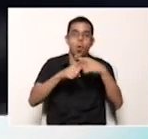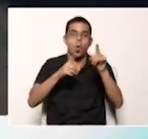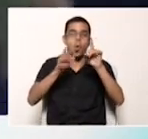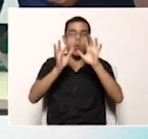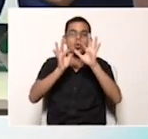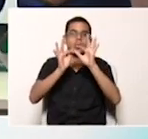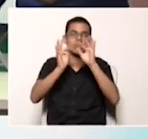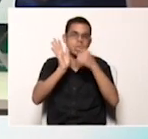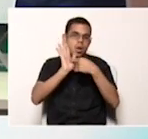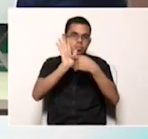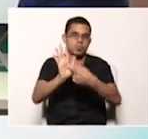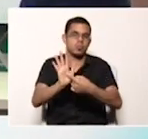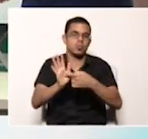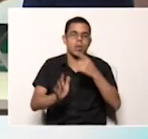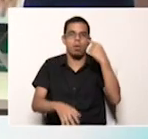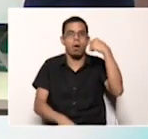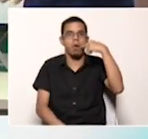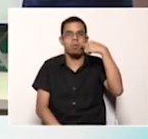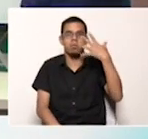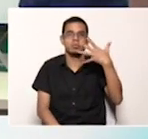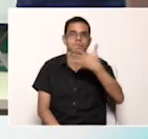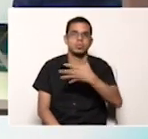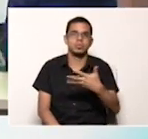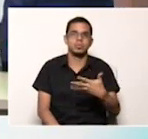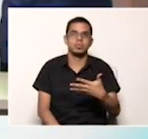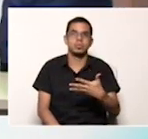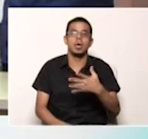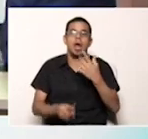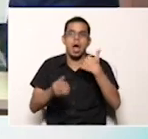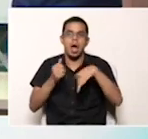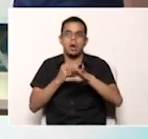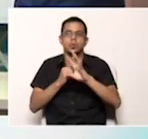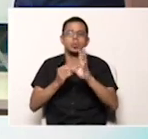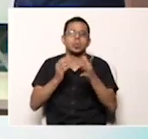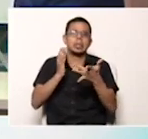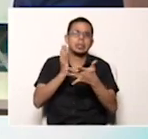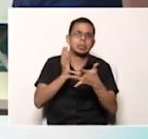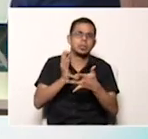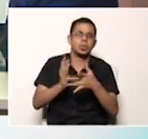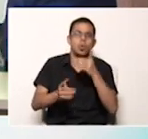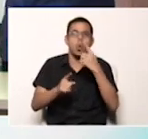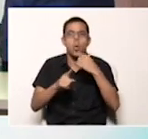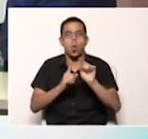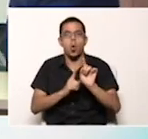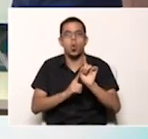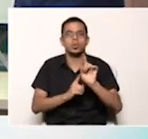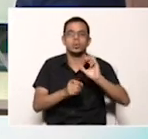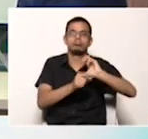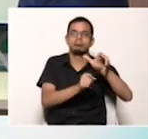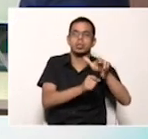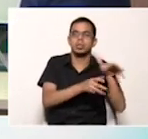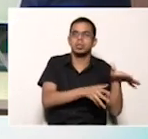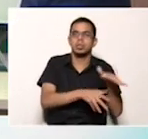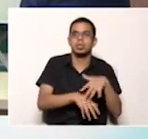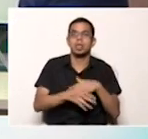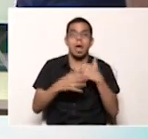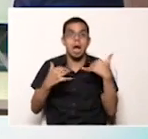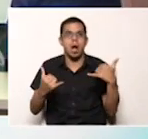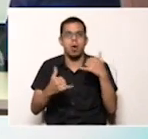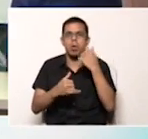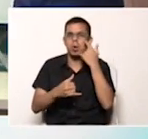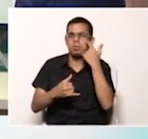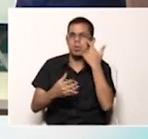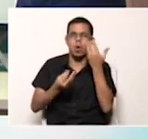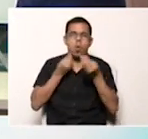el digital, el de gas, entre otros. Ahora, muy bien, para medir la